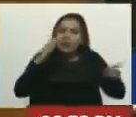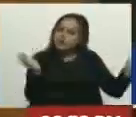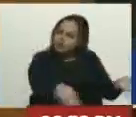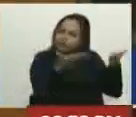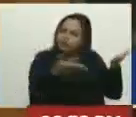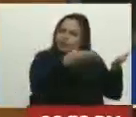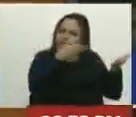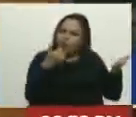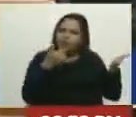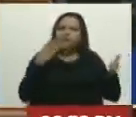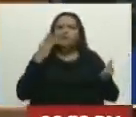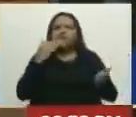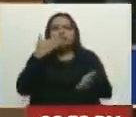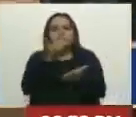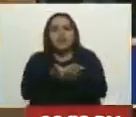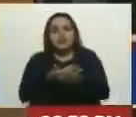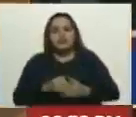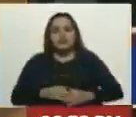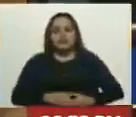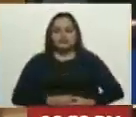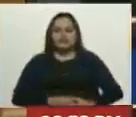gracias.